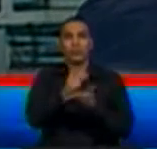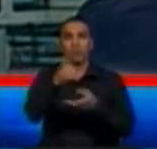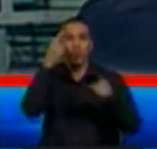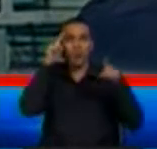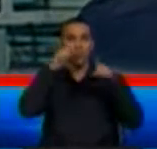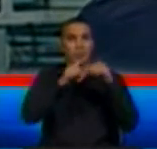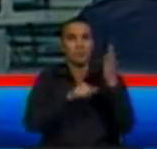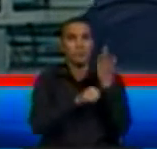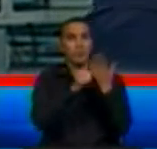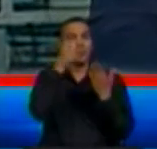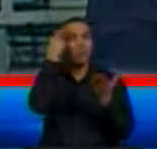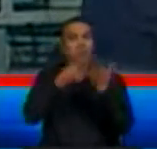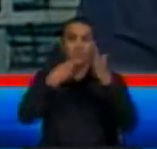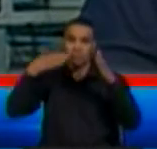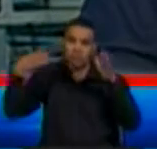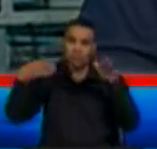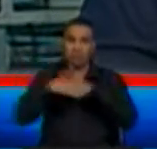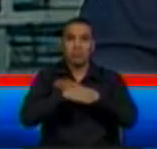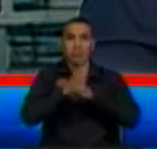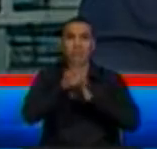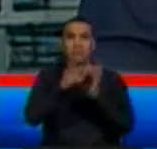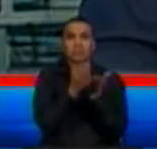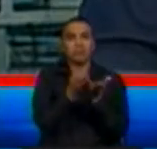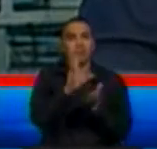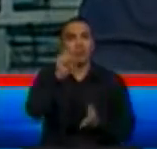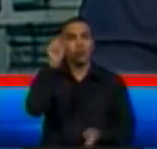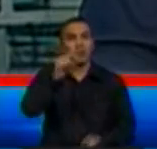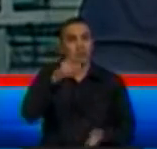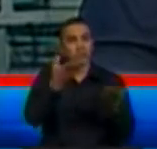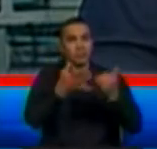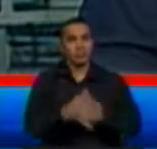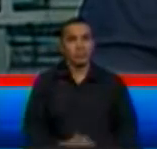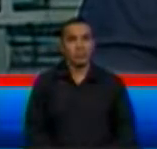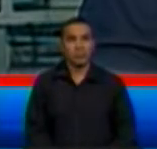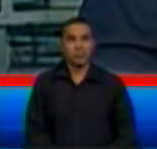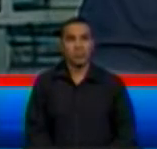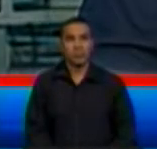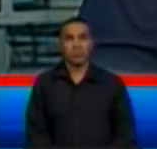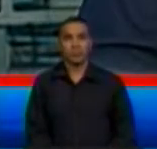acuerdo ministerial para ingresar sin presentar el pasaporte.